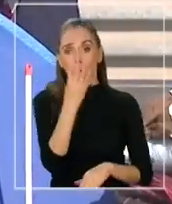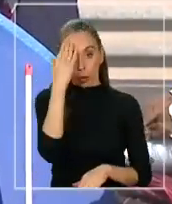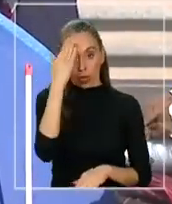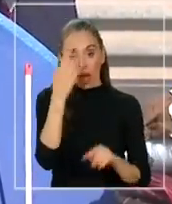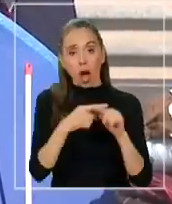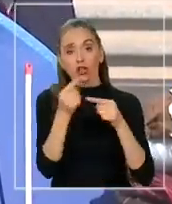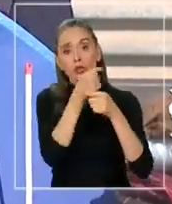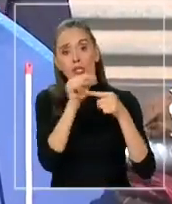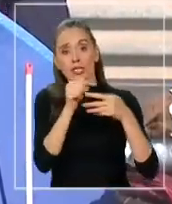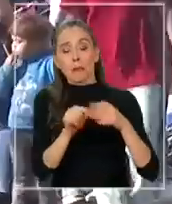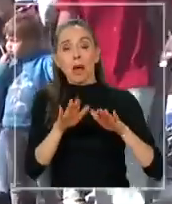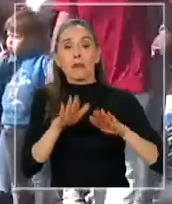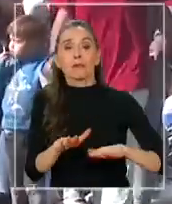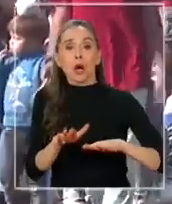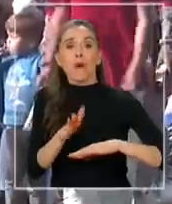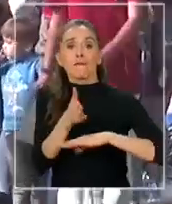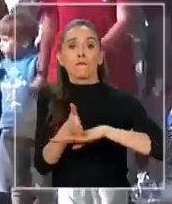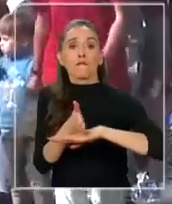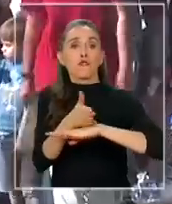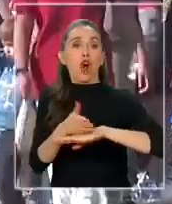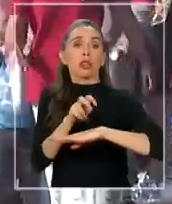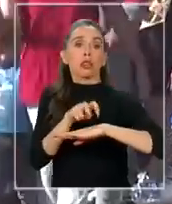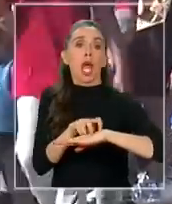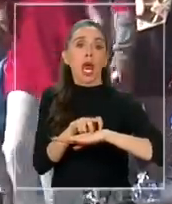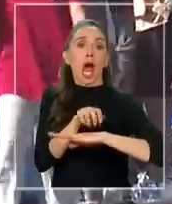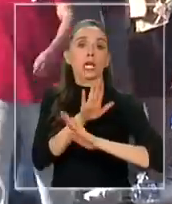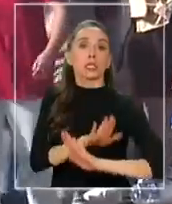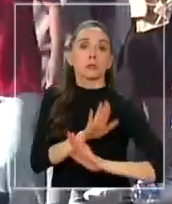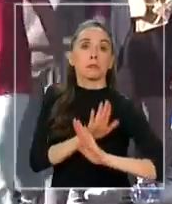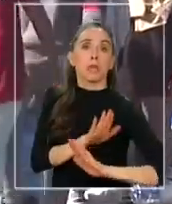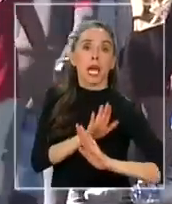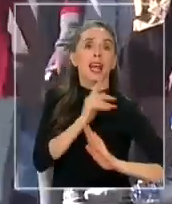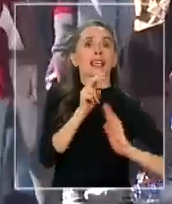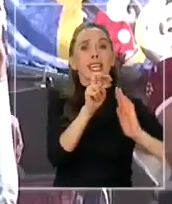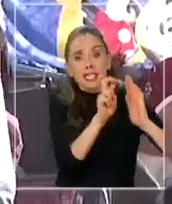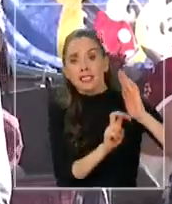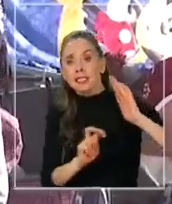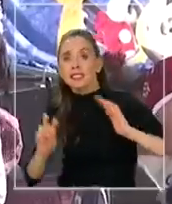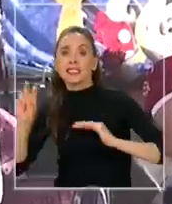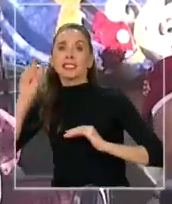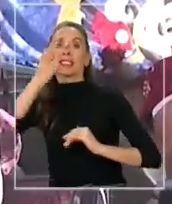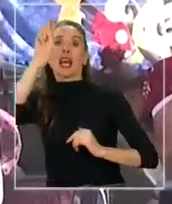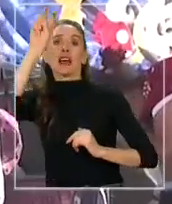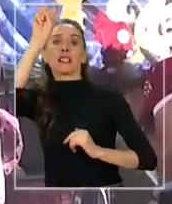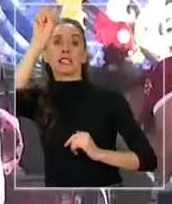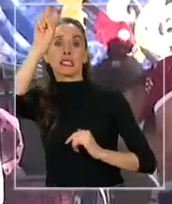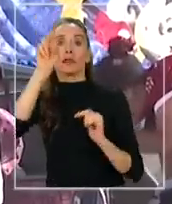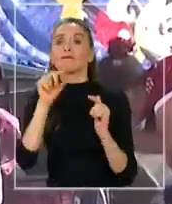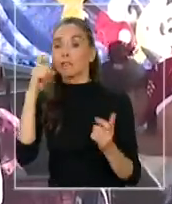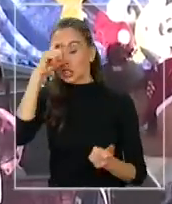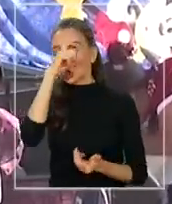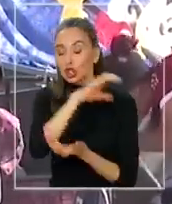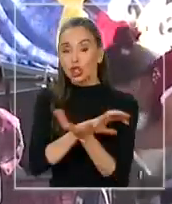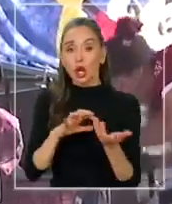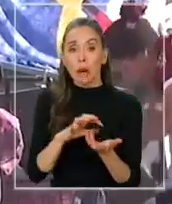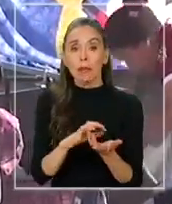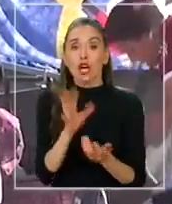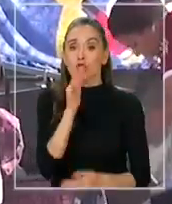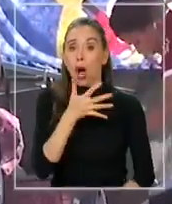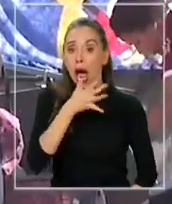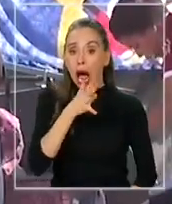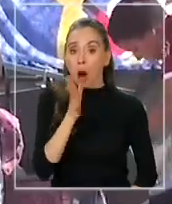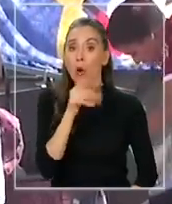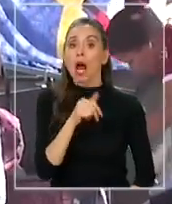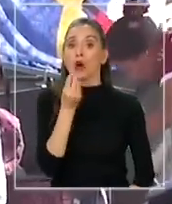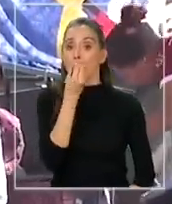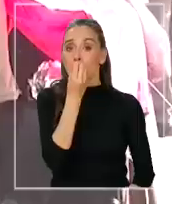otros semanas varados en la frontera, a la espera de poder seguir su camino. Trayecto que se ha complicado sin agua,